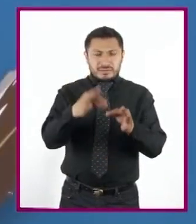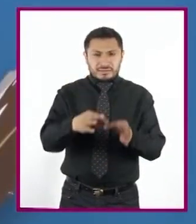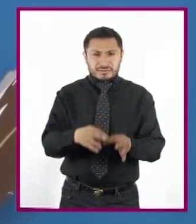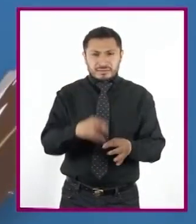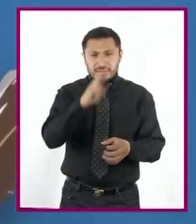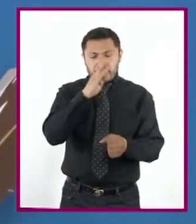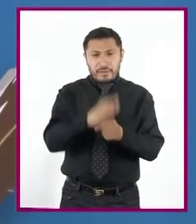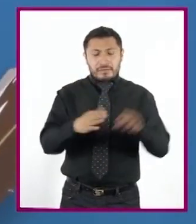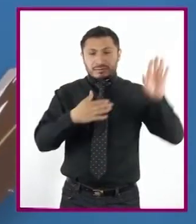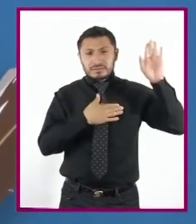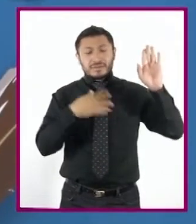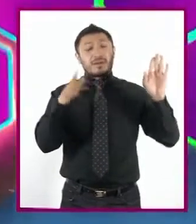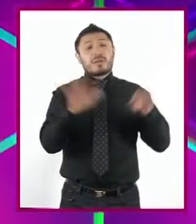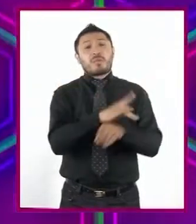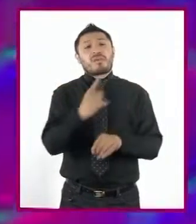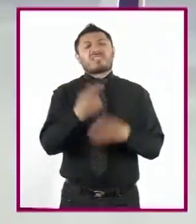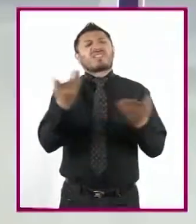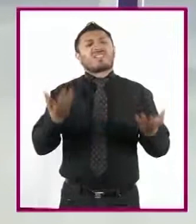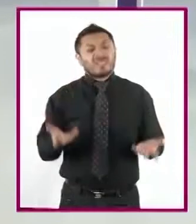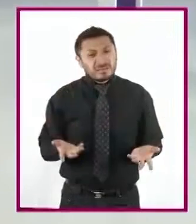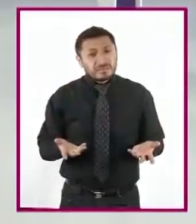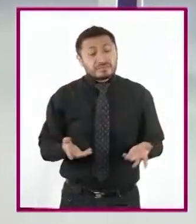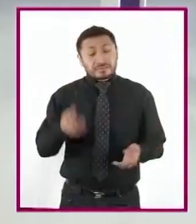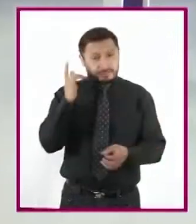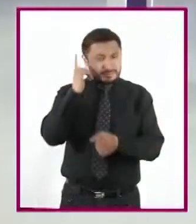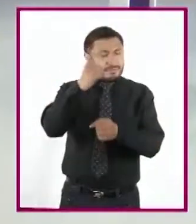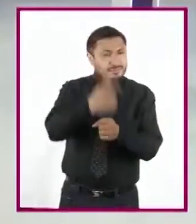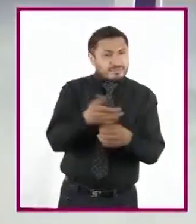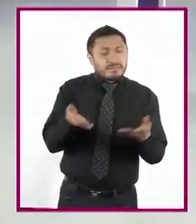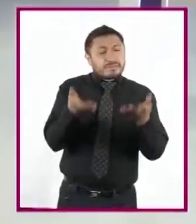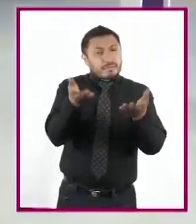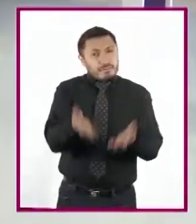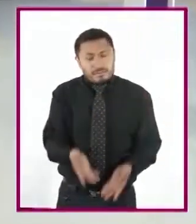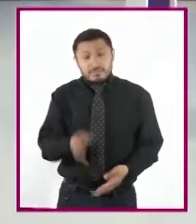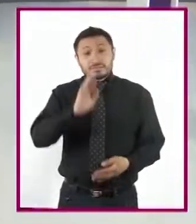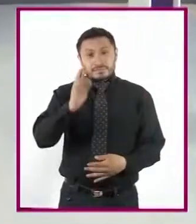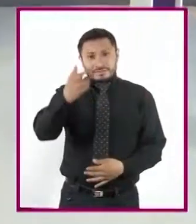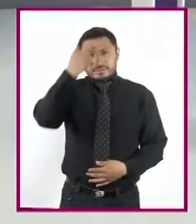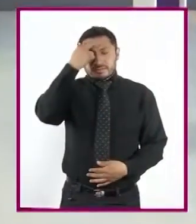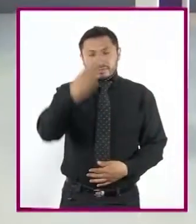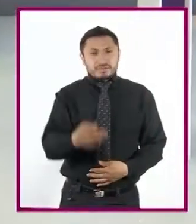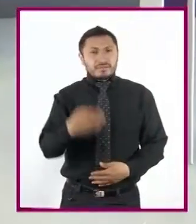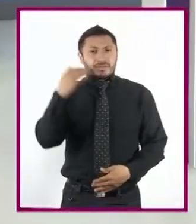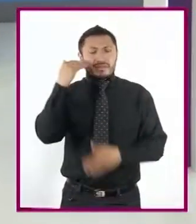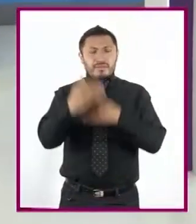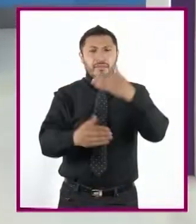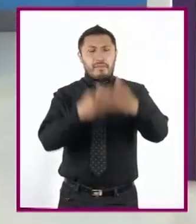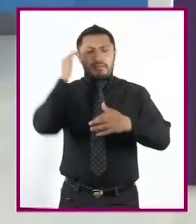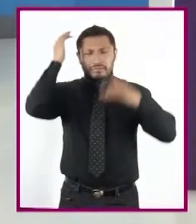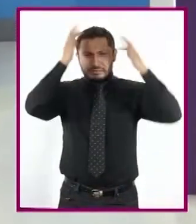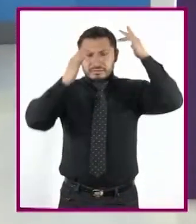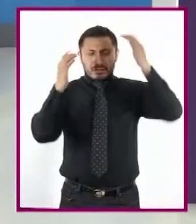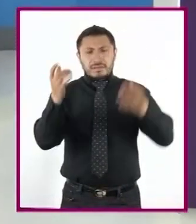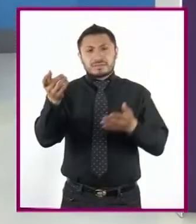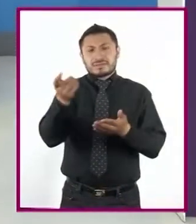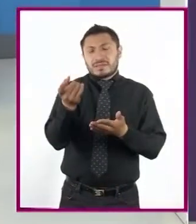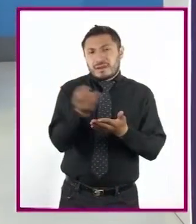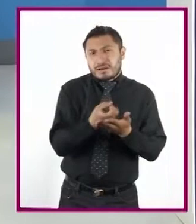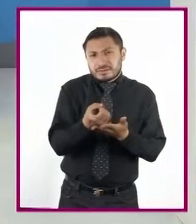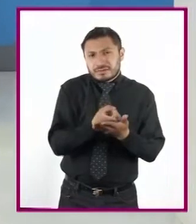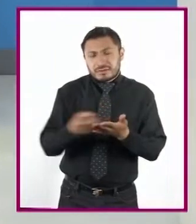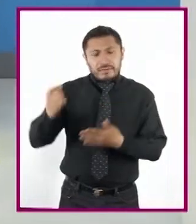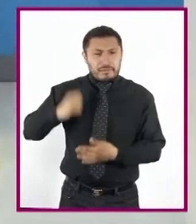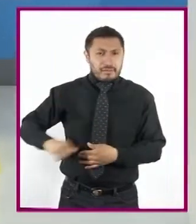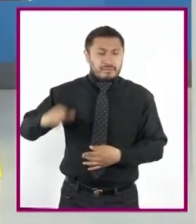Vamos a descubrirlo. Recordemos brevemente. A través del análisis de una caricatura de la época, el